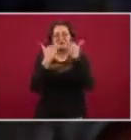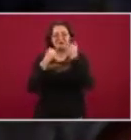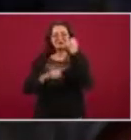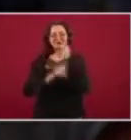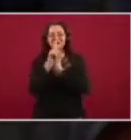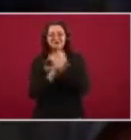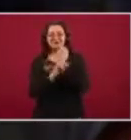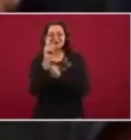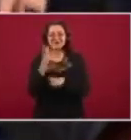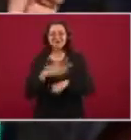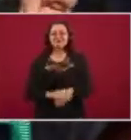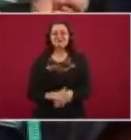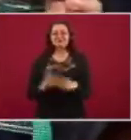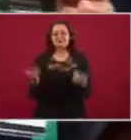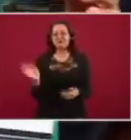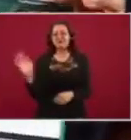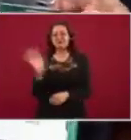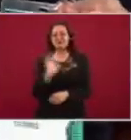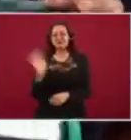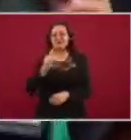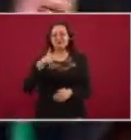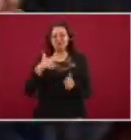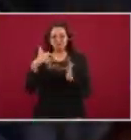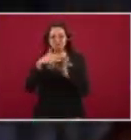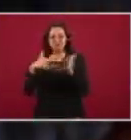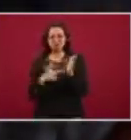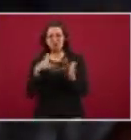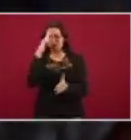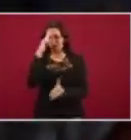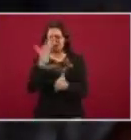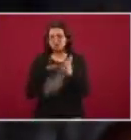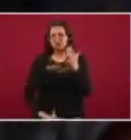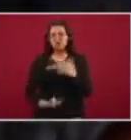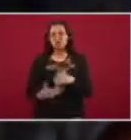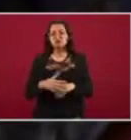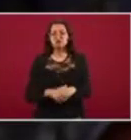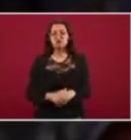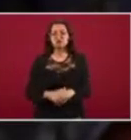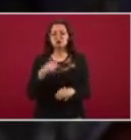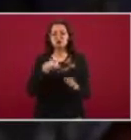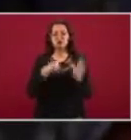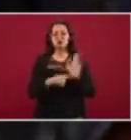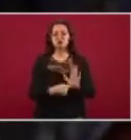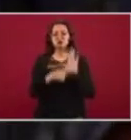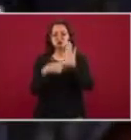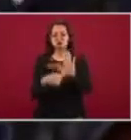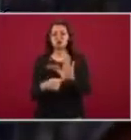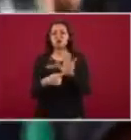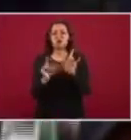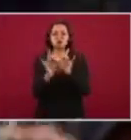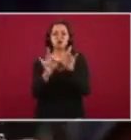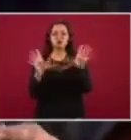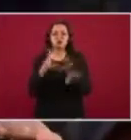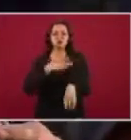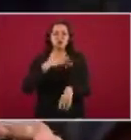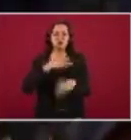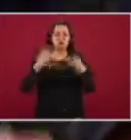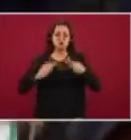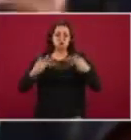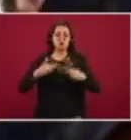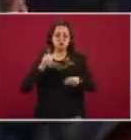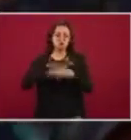la regla de la conferencia mañanera de tomar precisamente una situación personal